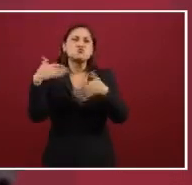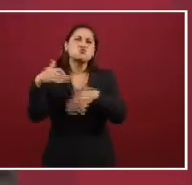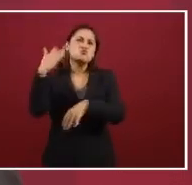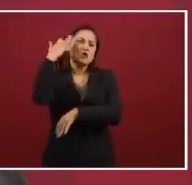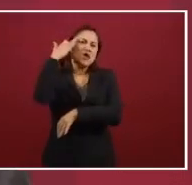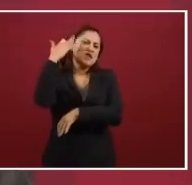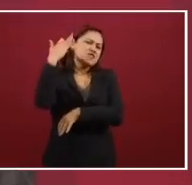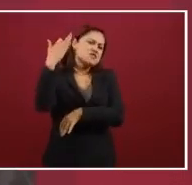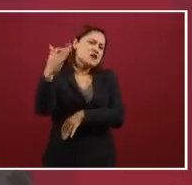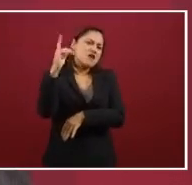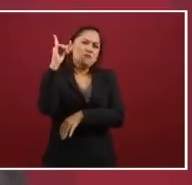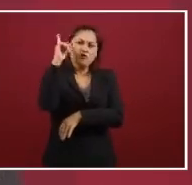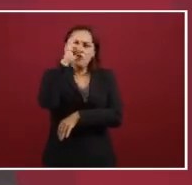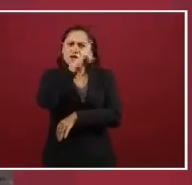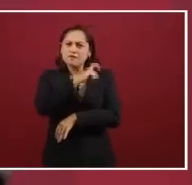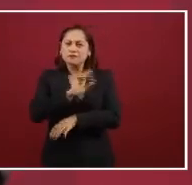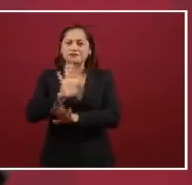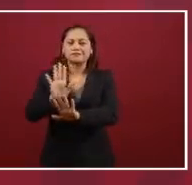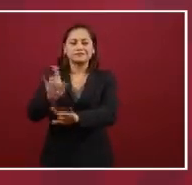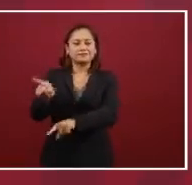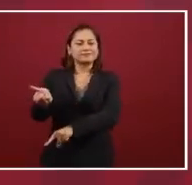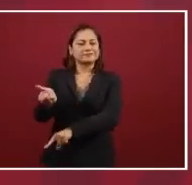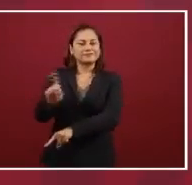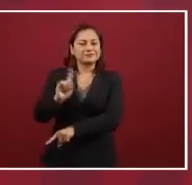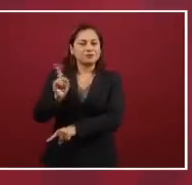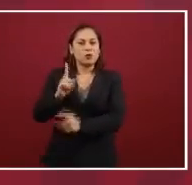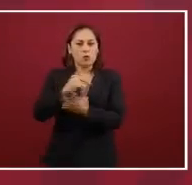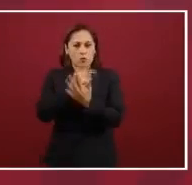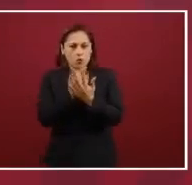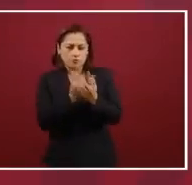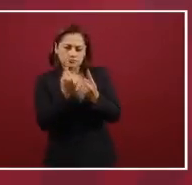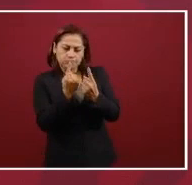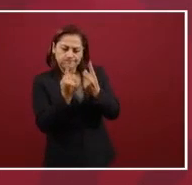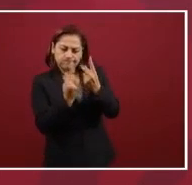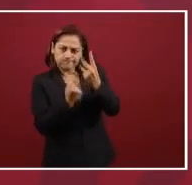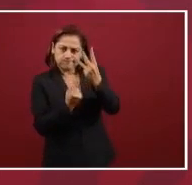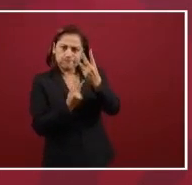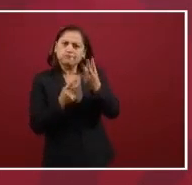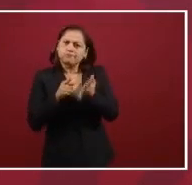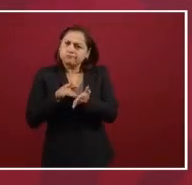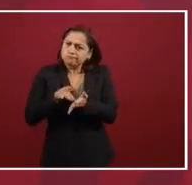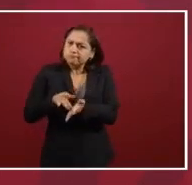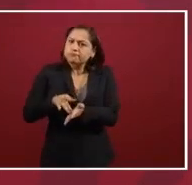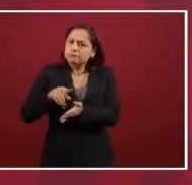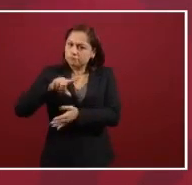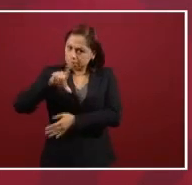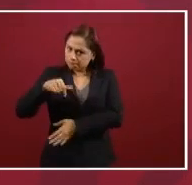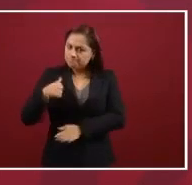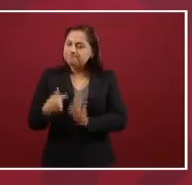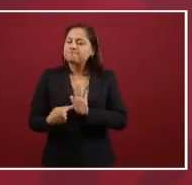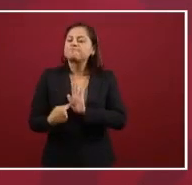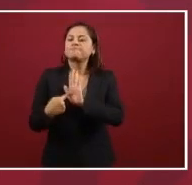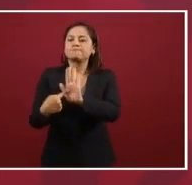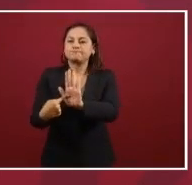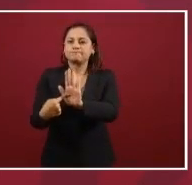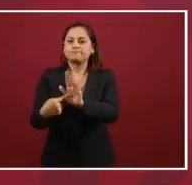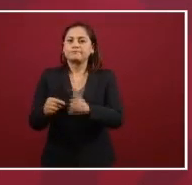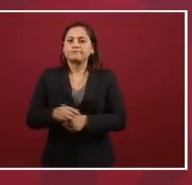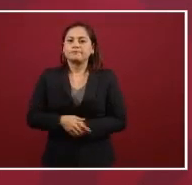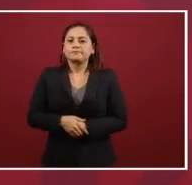vamos a demostrar ahora con los programas que acabo de describir. Entonces, debo decir también